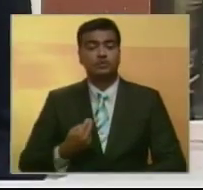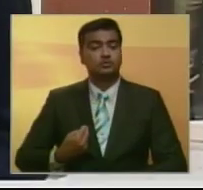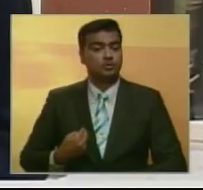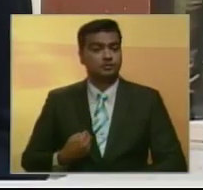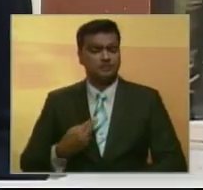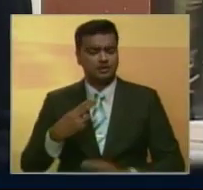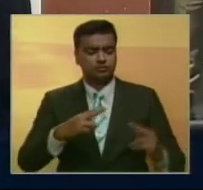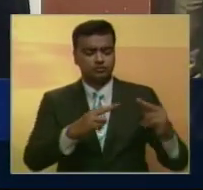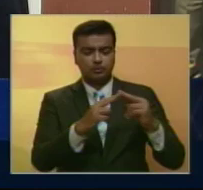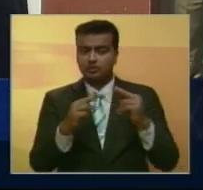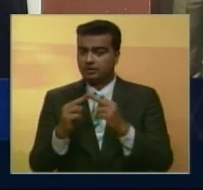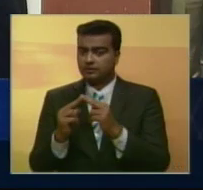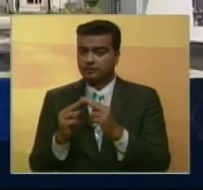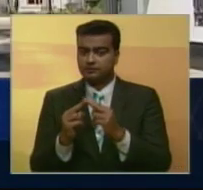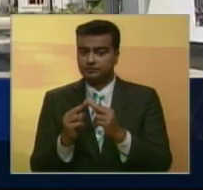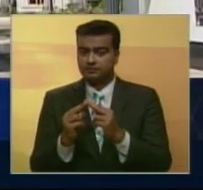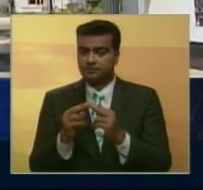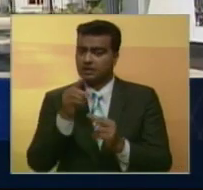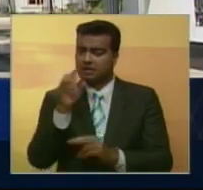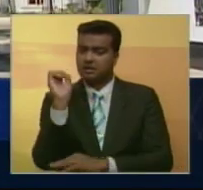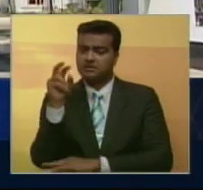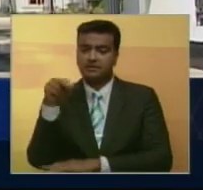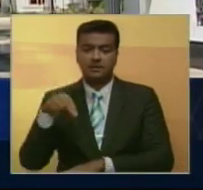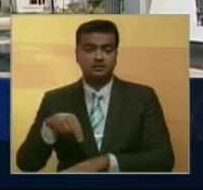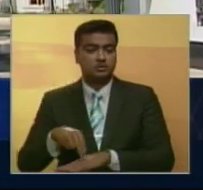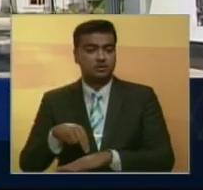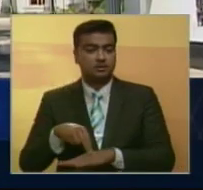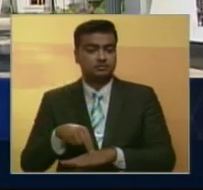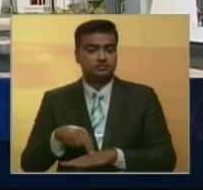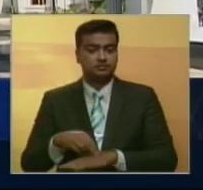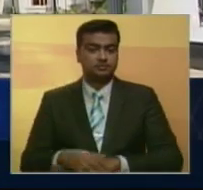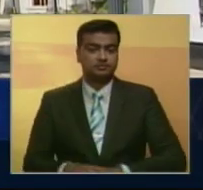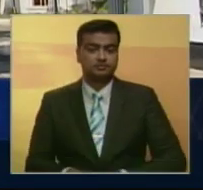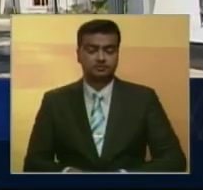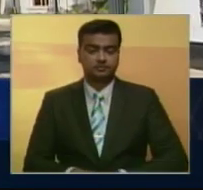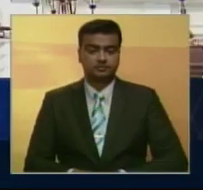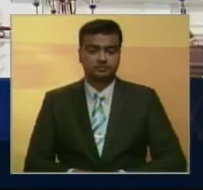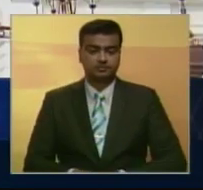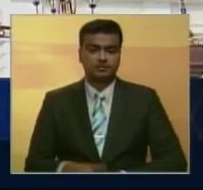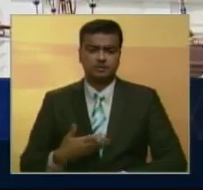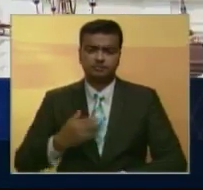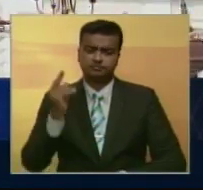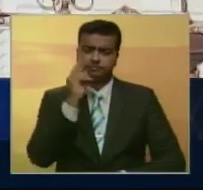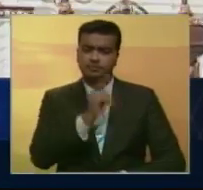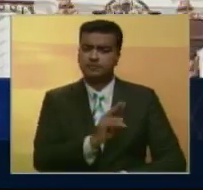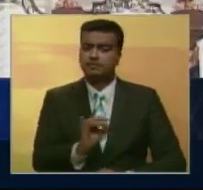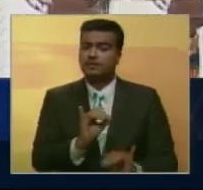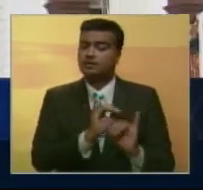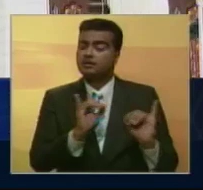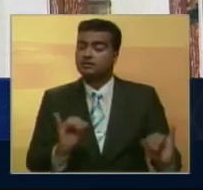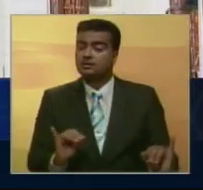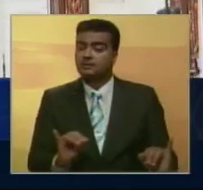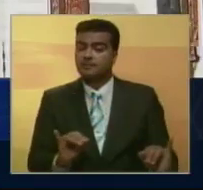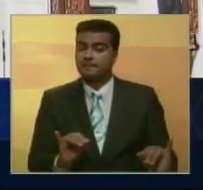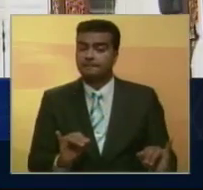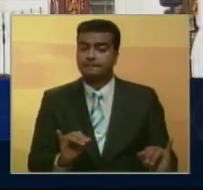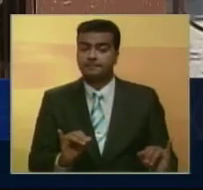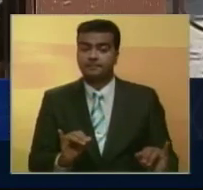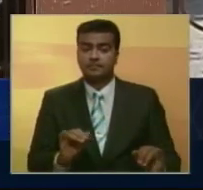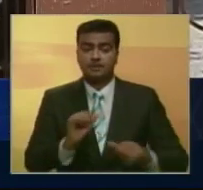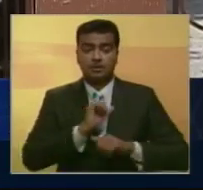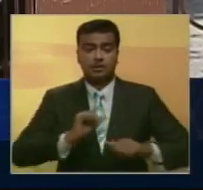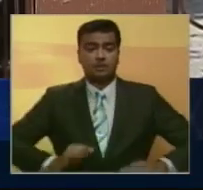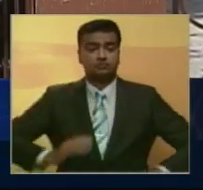hacemos el contacto desde las afueras del Palacio Federal Legislativo, donde pueden ver a través de nuestras pantallas que ya efectivos de la Guardia de